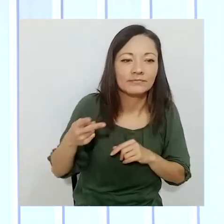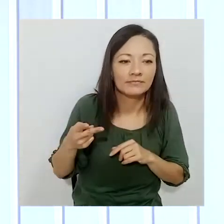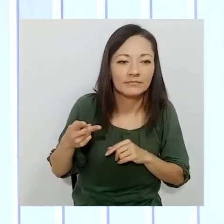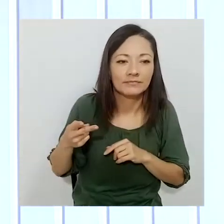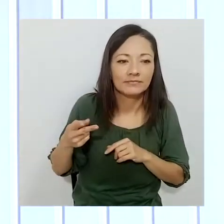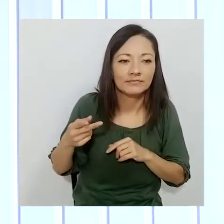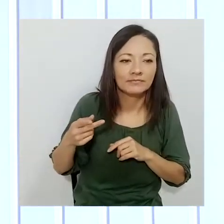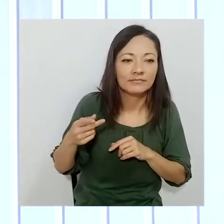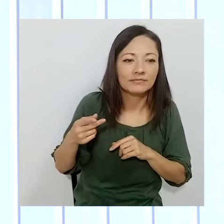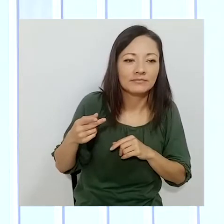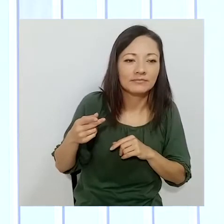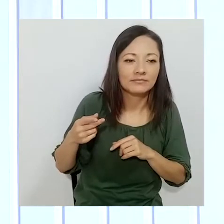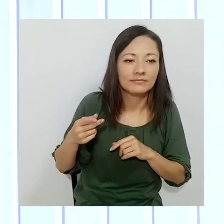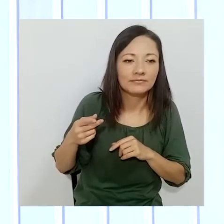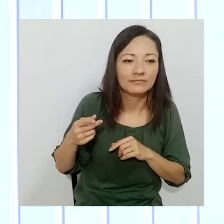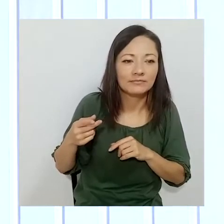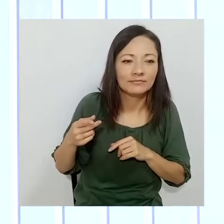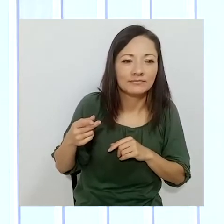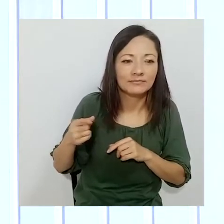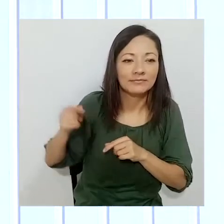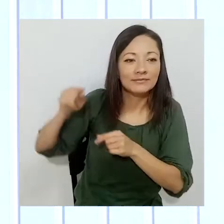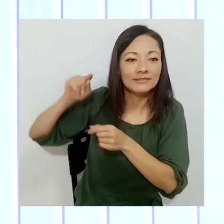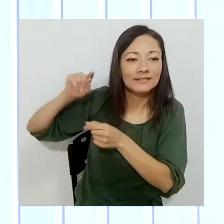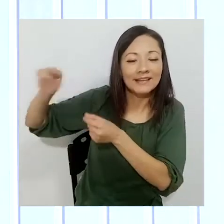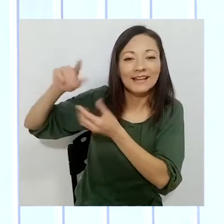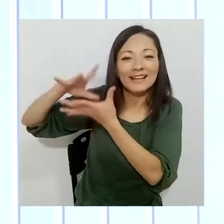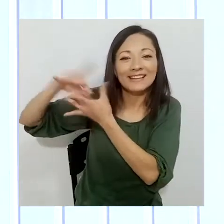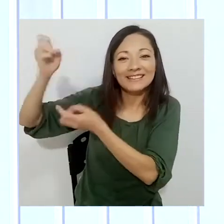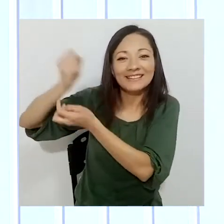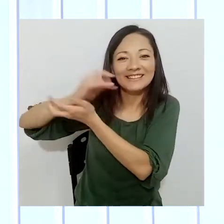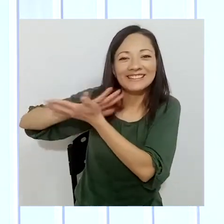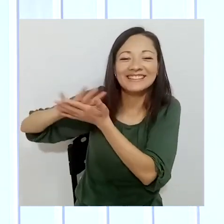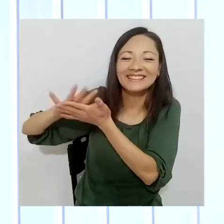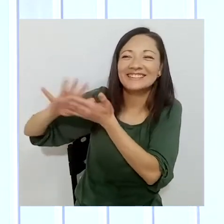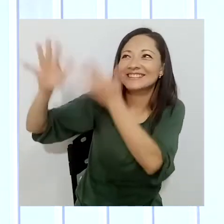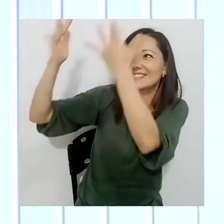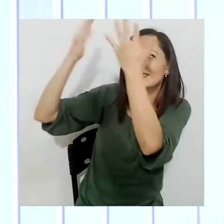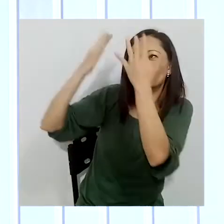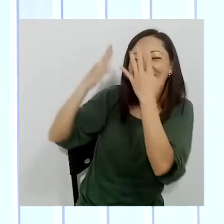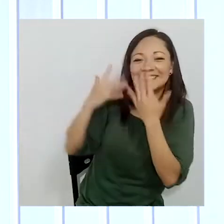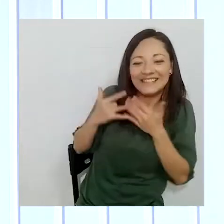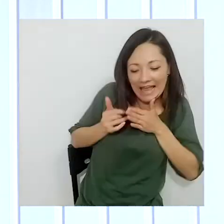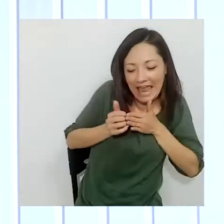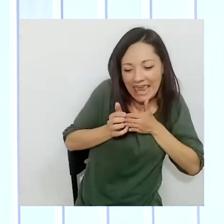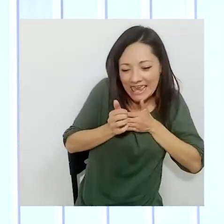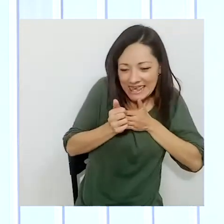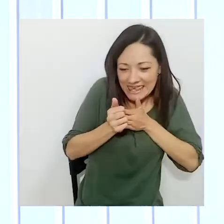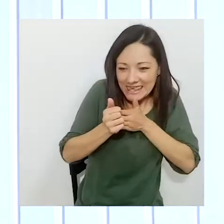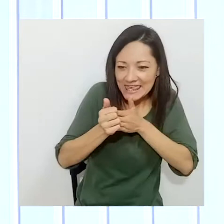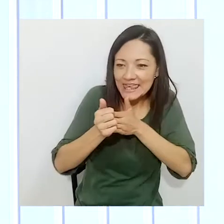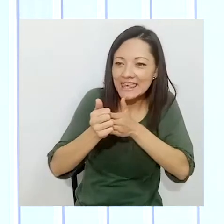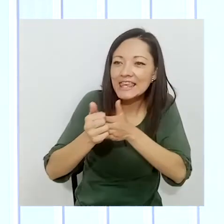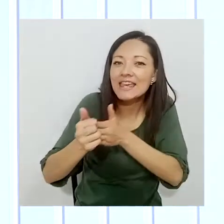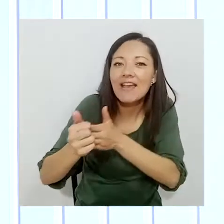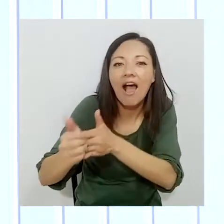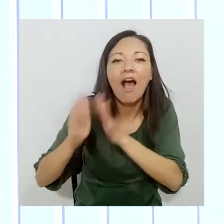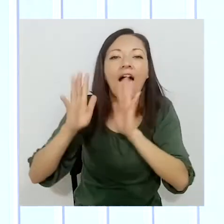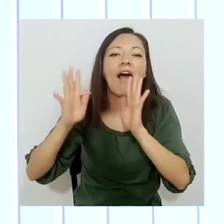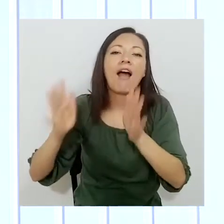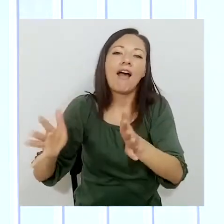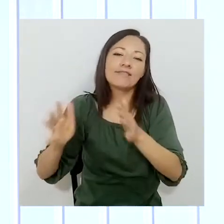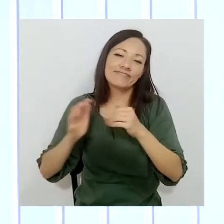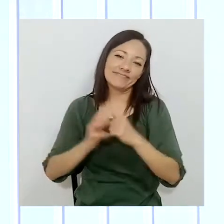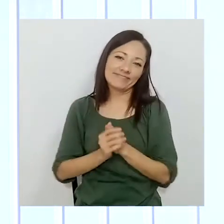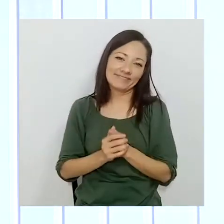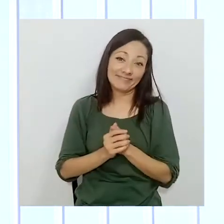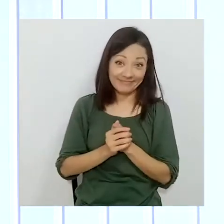Él envía a su Espíritu Santo para que nos acompañe durante el camino. para que nos lleve en el camino, para que nos fortalezca en